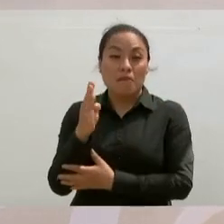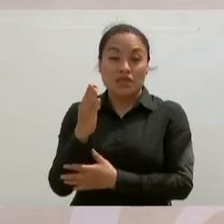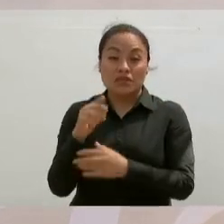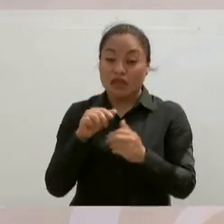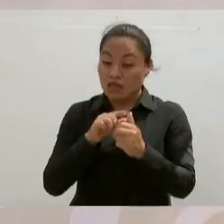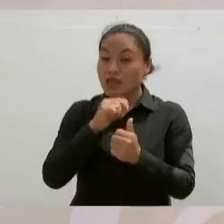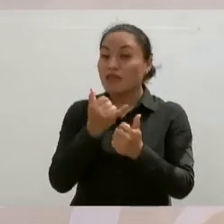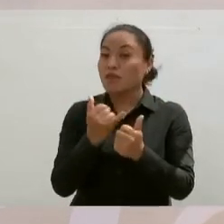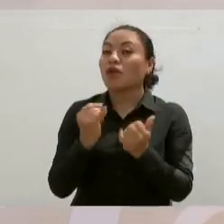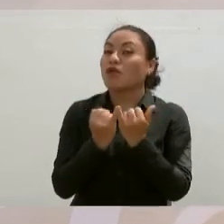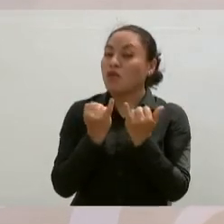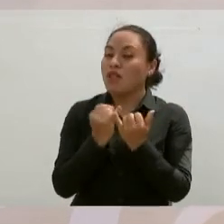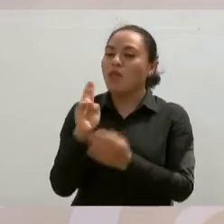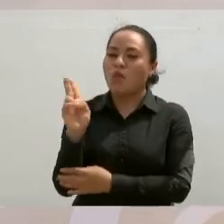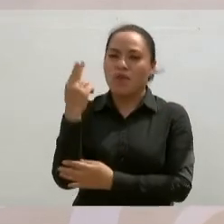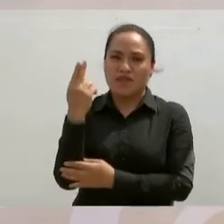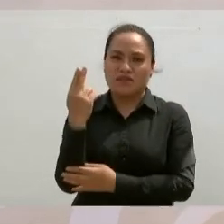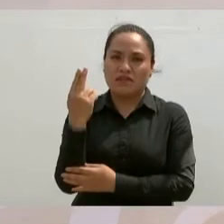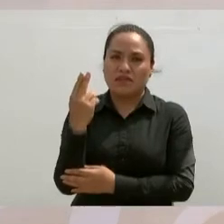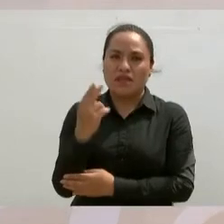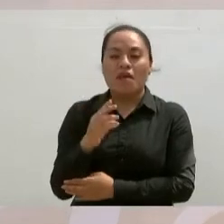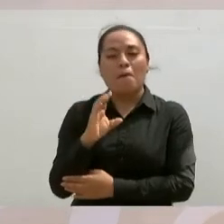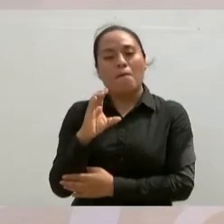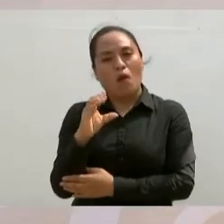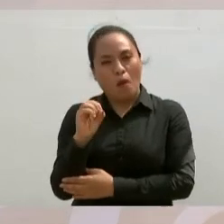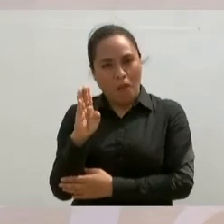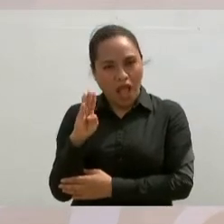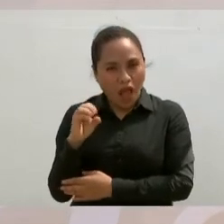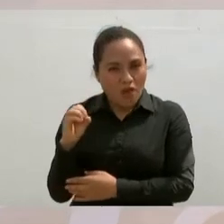superior, un colegio de bachilleres,